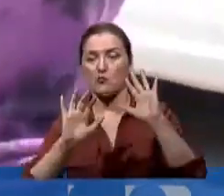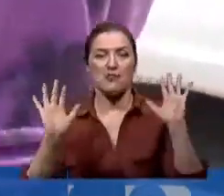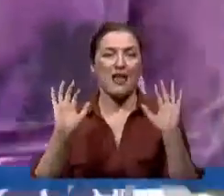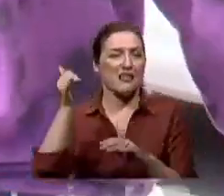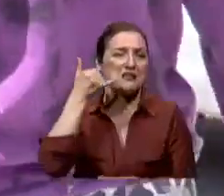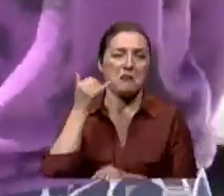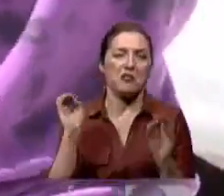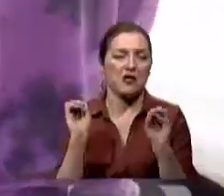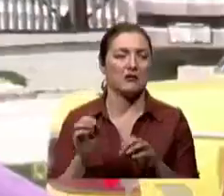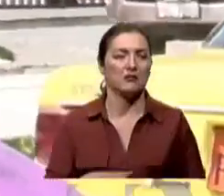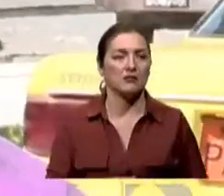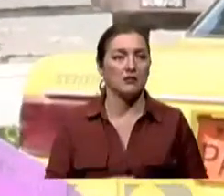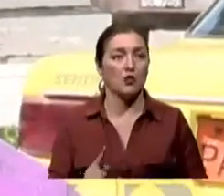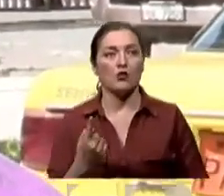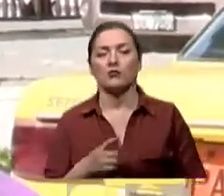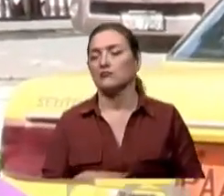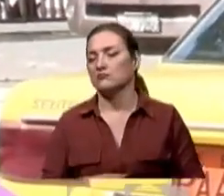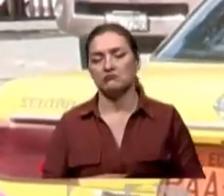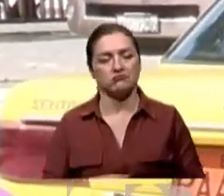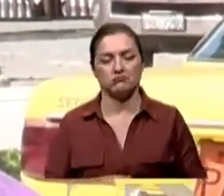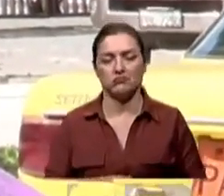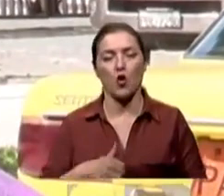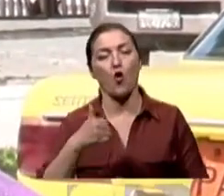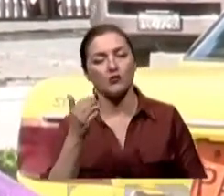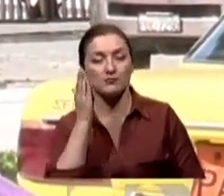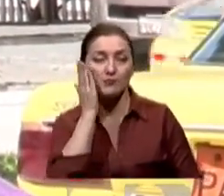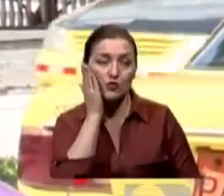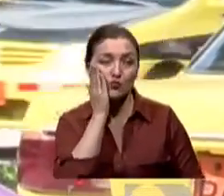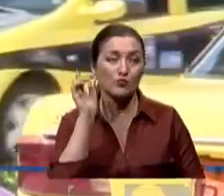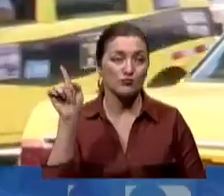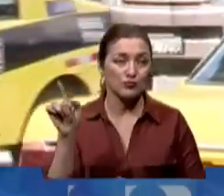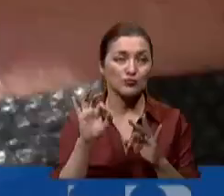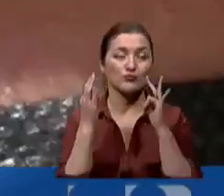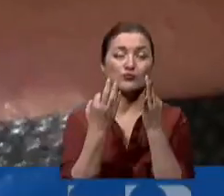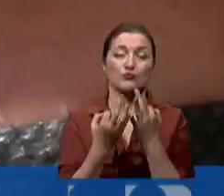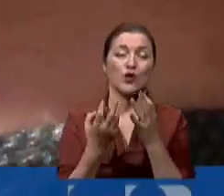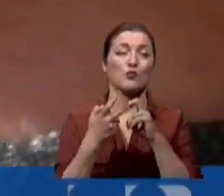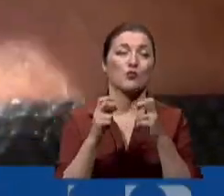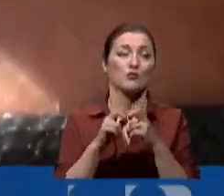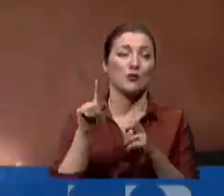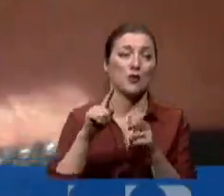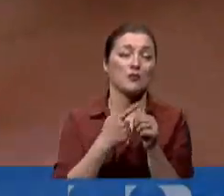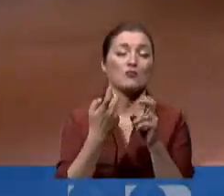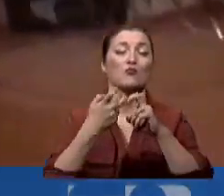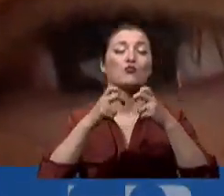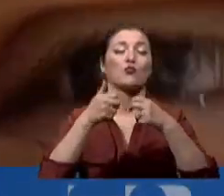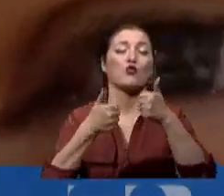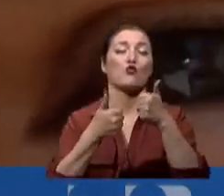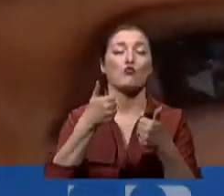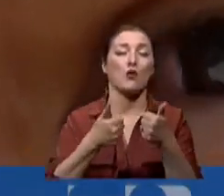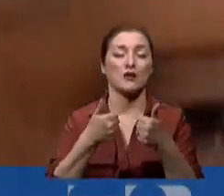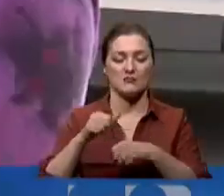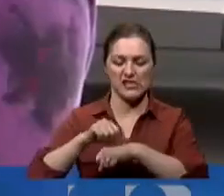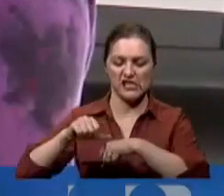Pero este no es un caso aislado. En esta casa de salud encontramos a otra madre de familia quien también señala que el principal problema para obtener